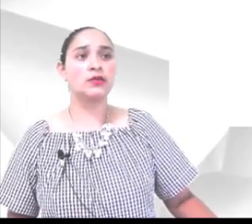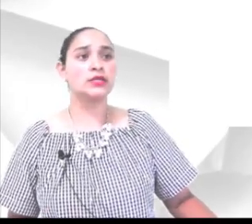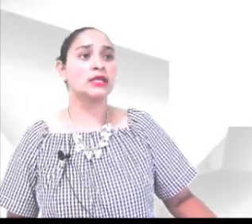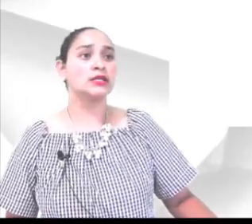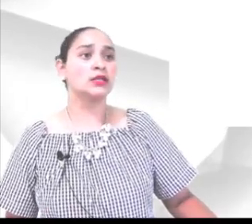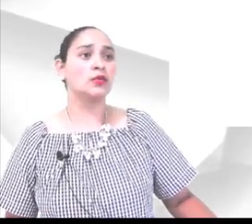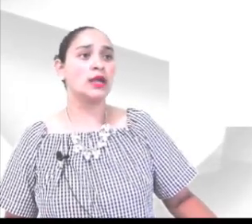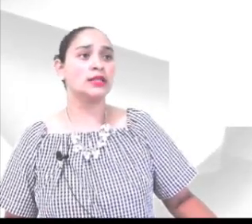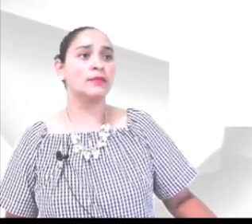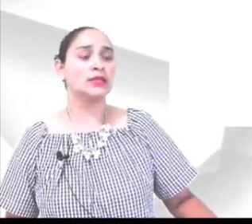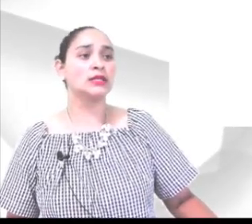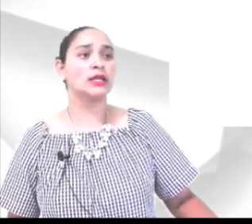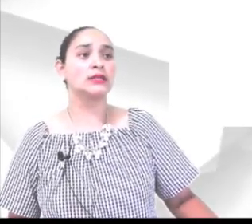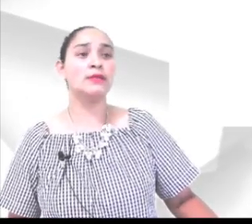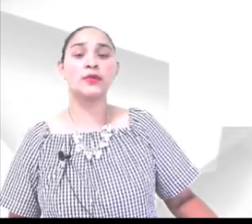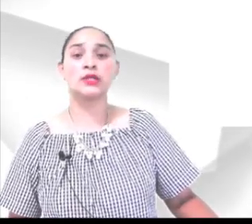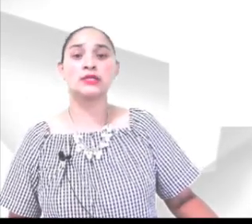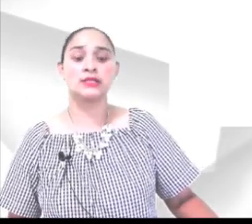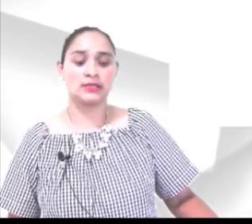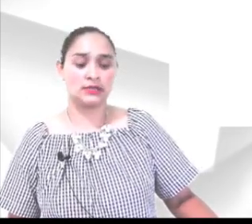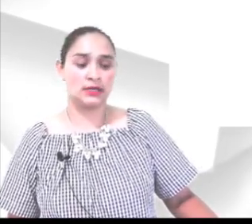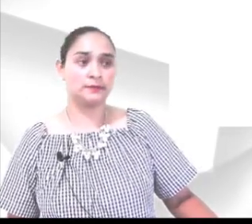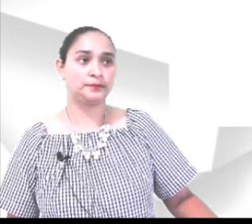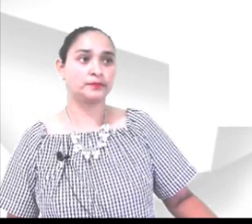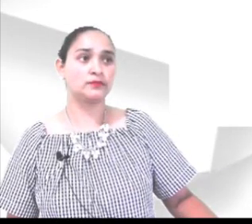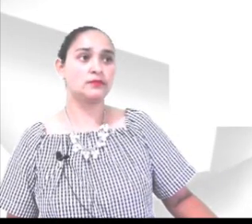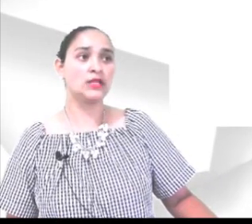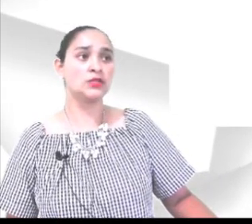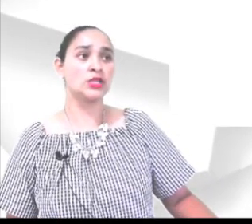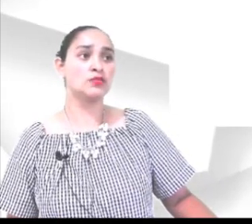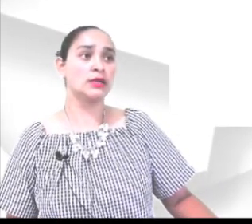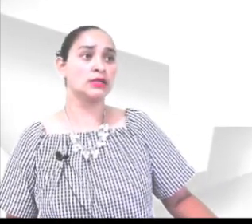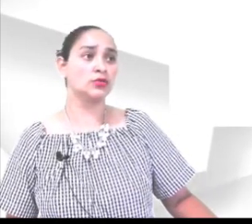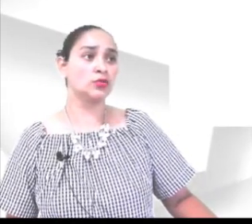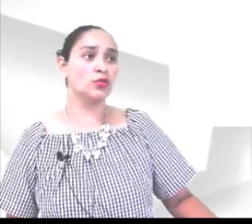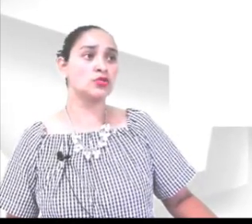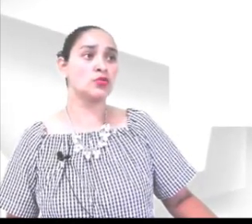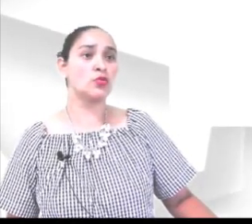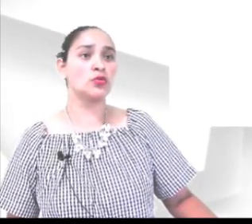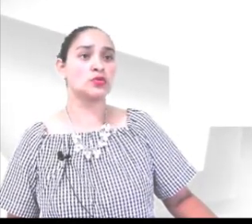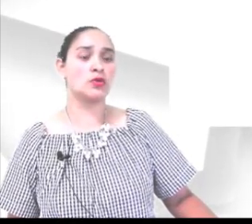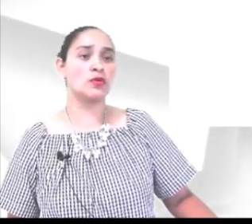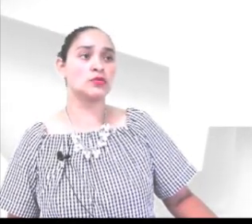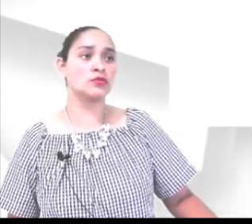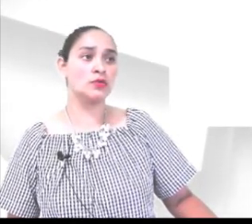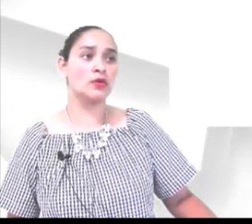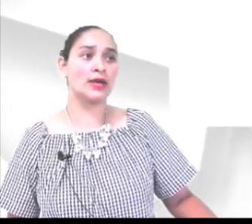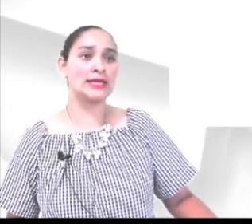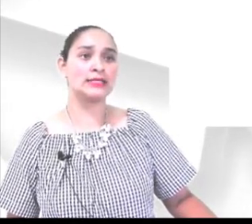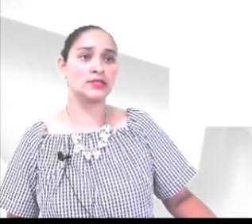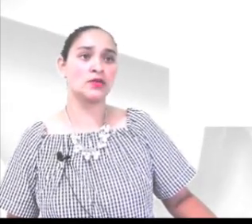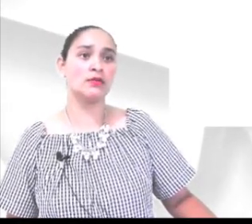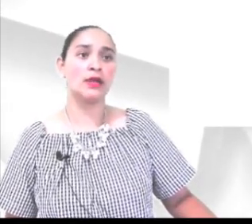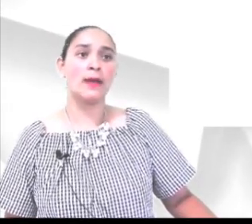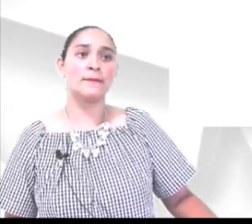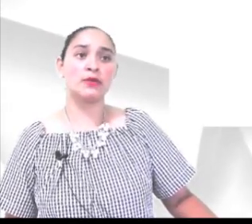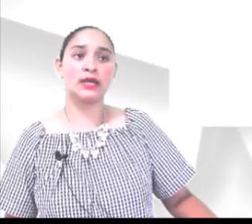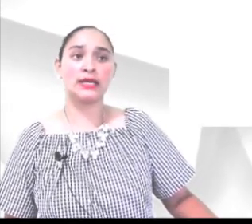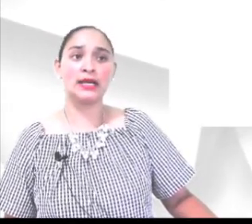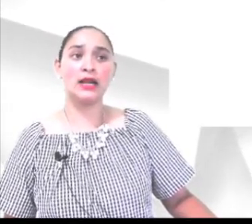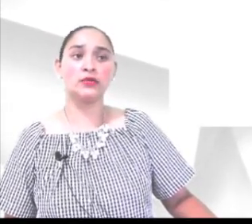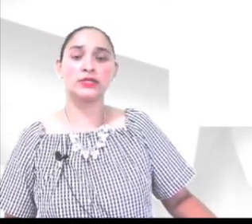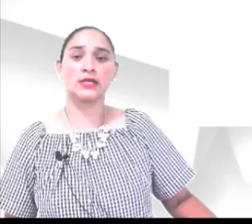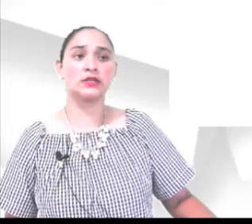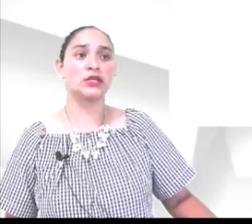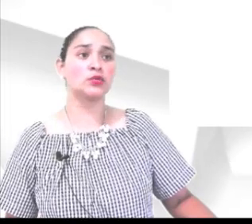consecuencias de los desastres naturales dependen del tipo de desastre, de su magnitud y su localización, pero